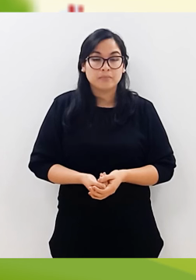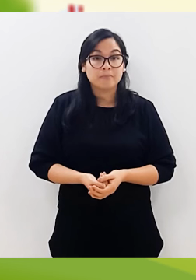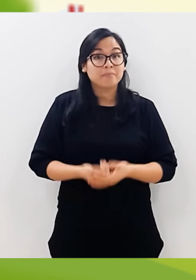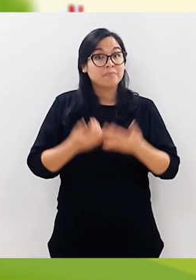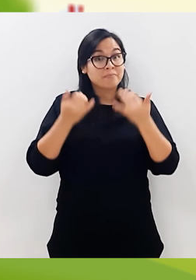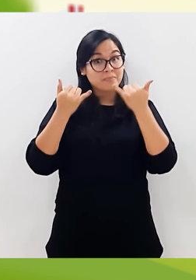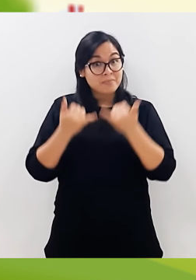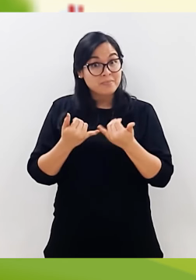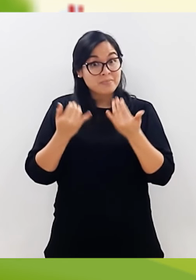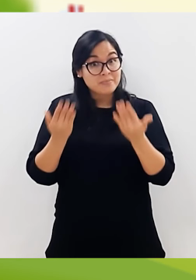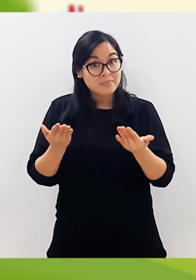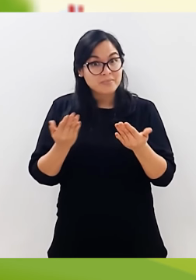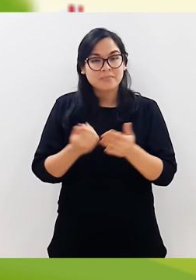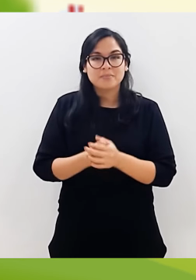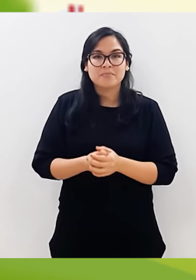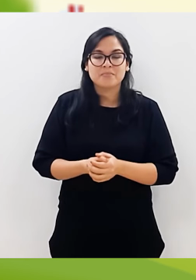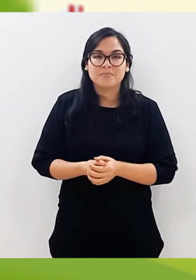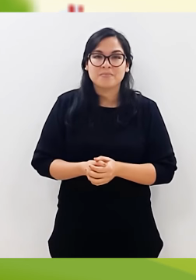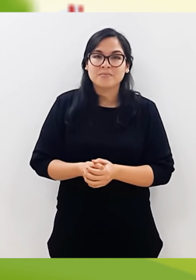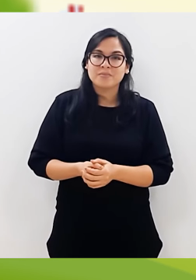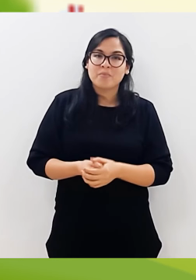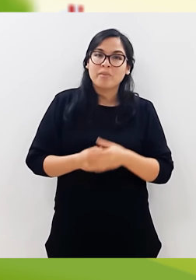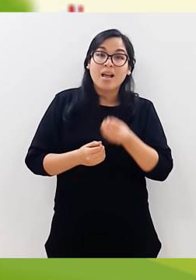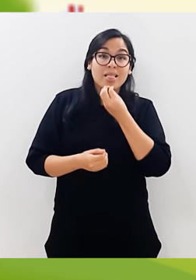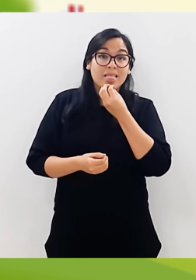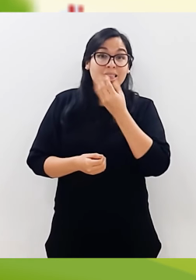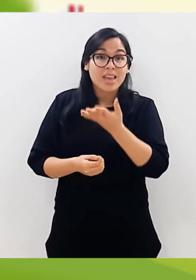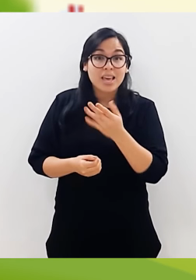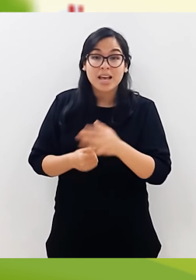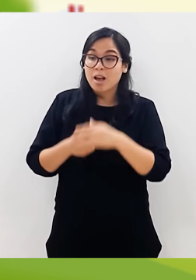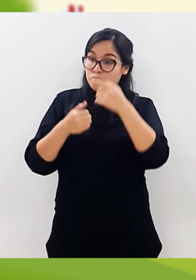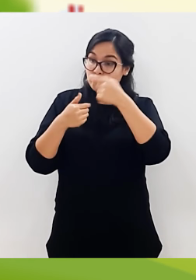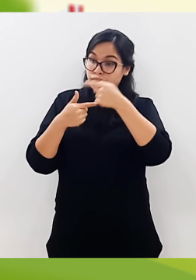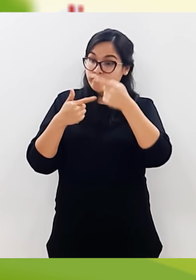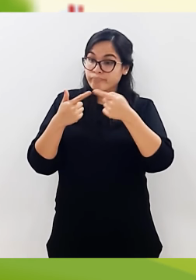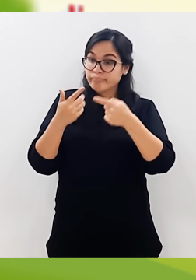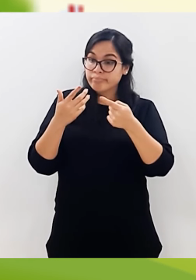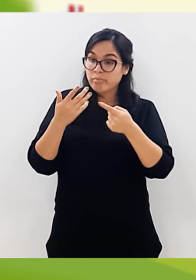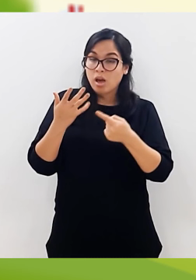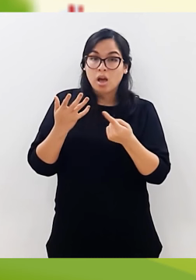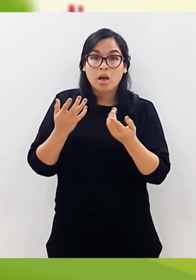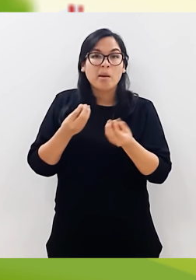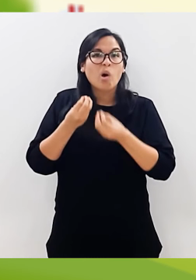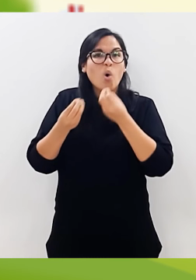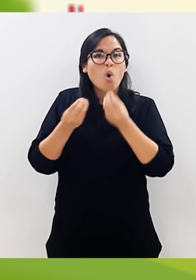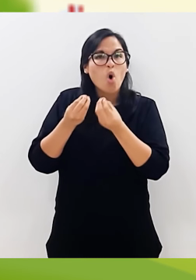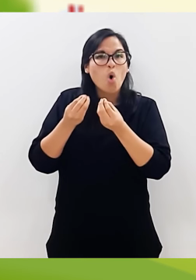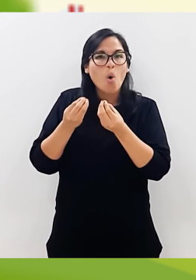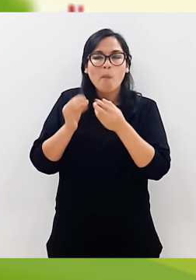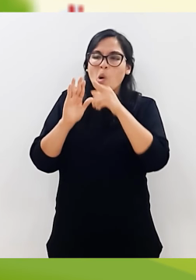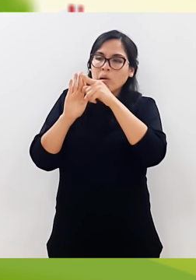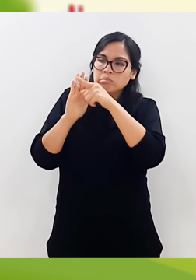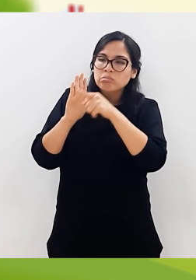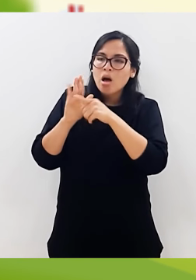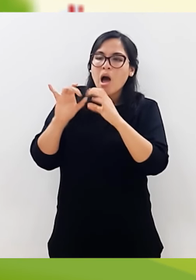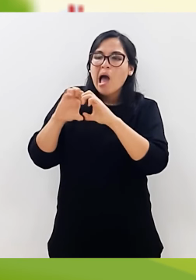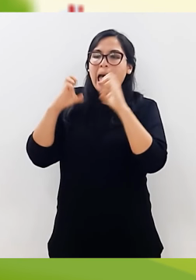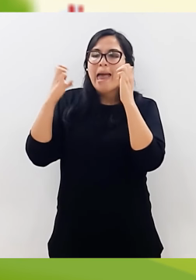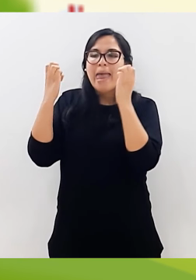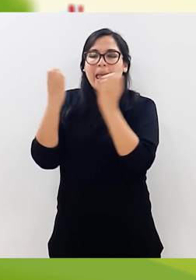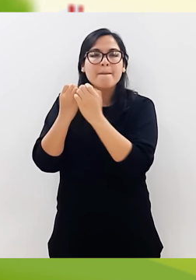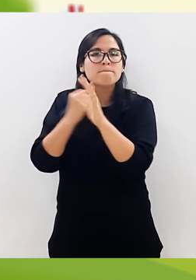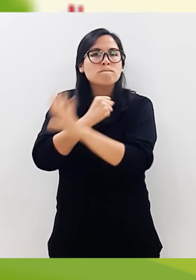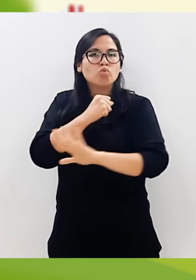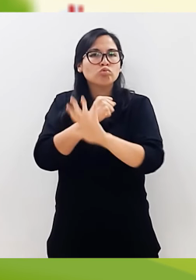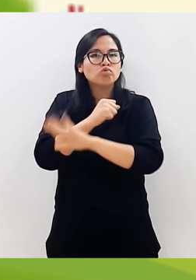para elegir a los representantes del equipo comunitario de protección de niñas,